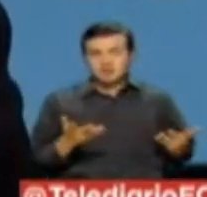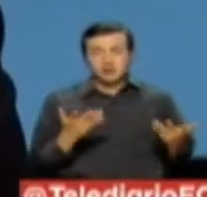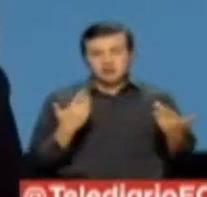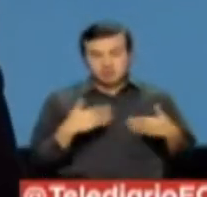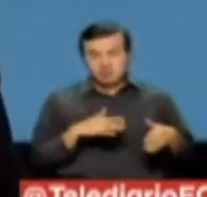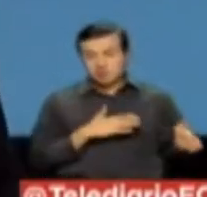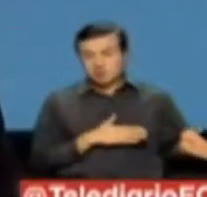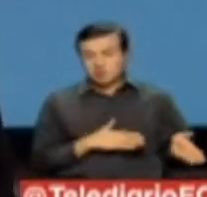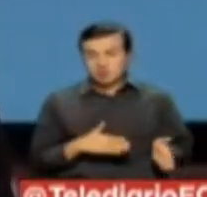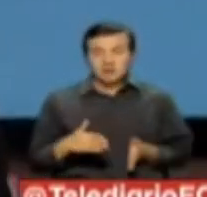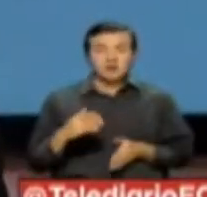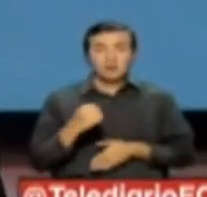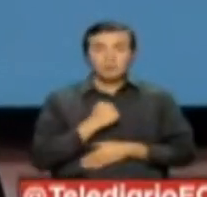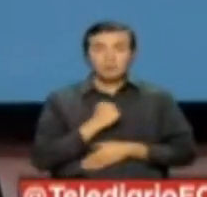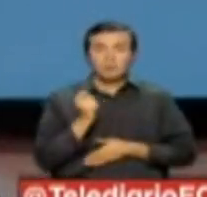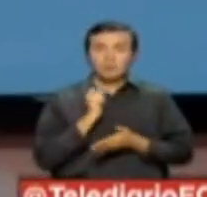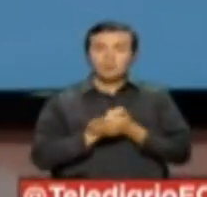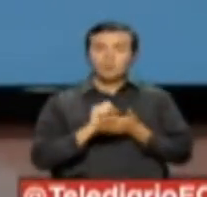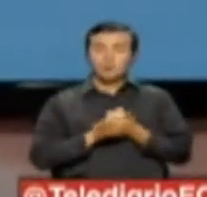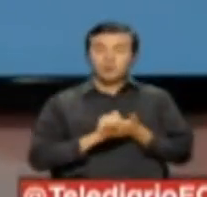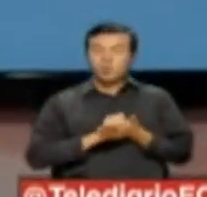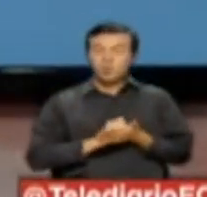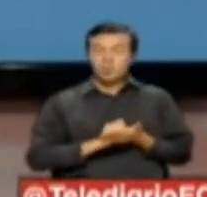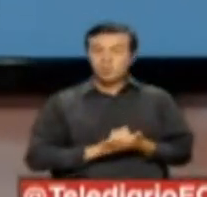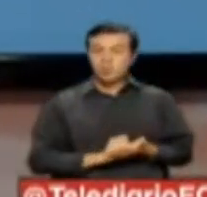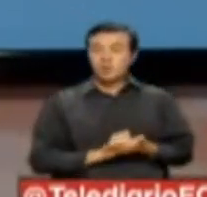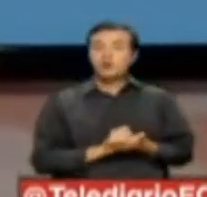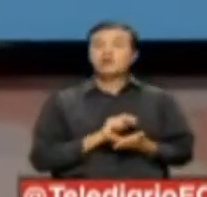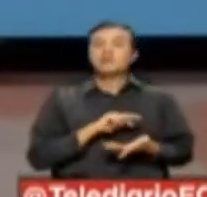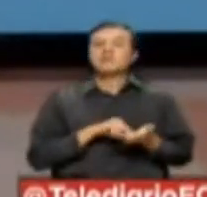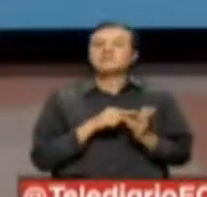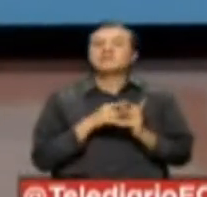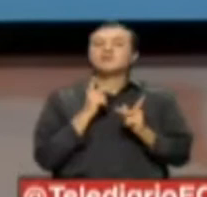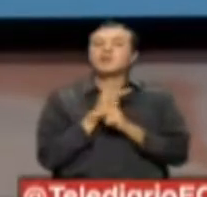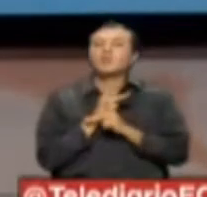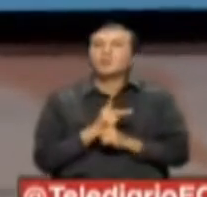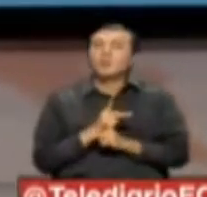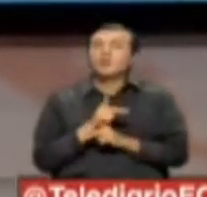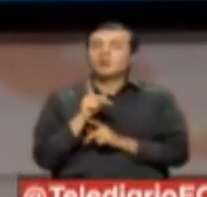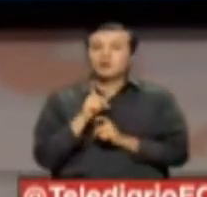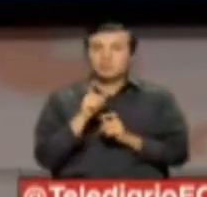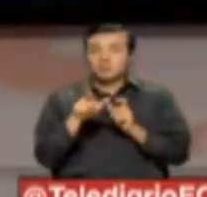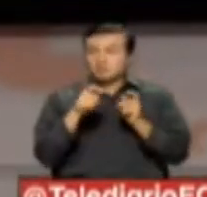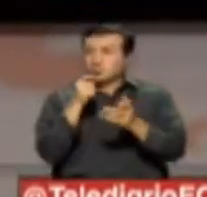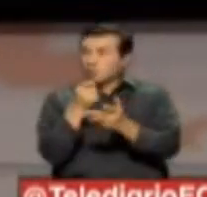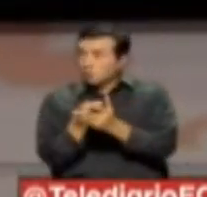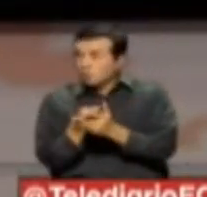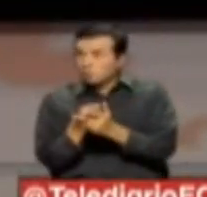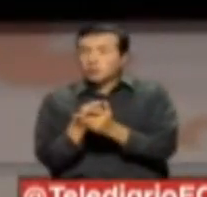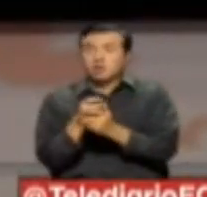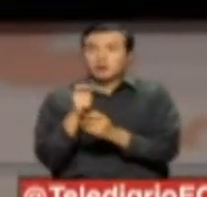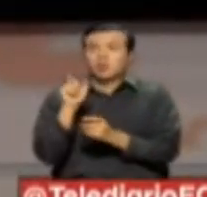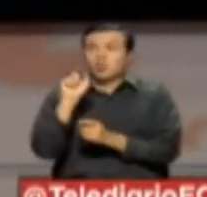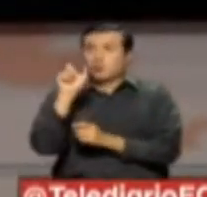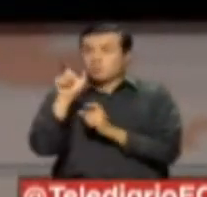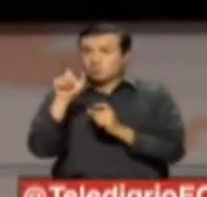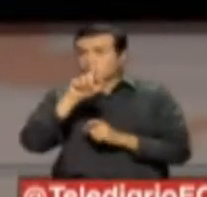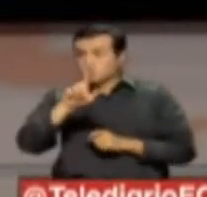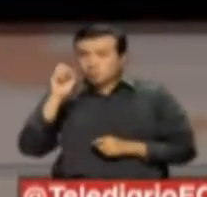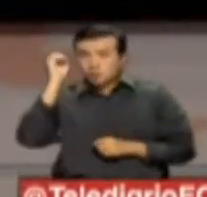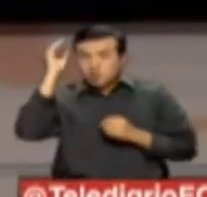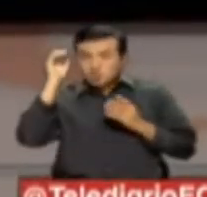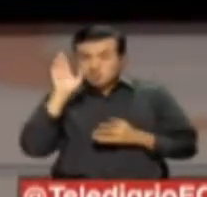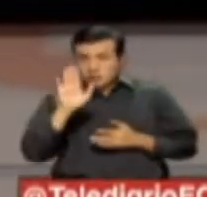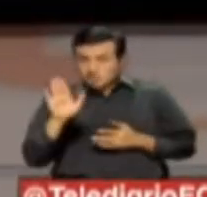está diseñado el sistema de propiedad intelectual en primer lugar es para salvaguardar al consumidor en general también obviamente